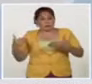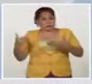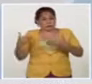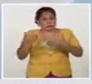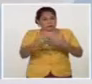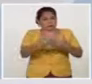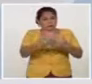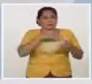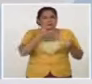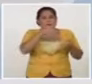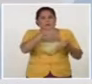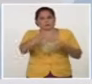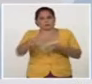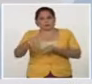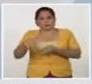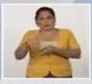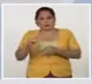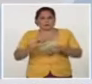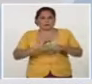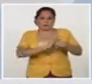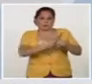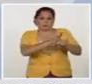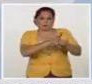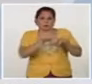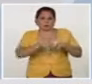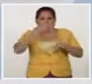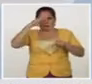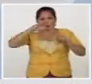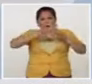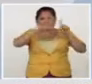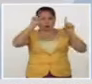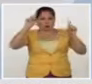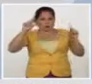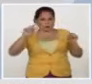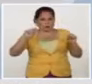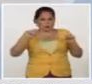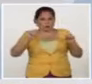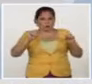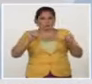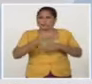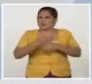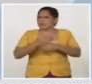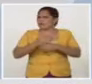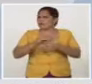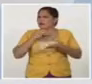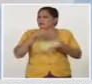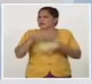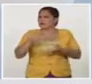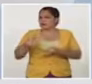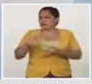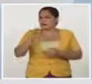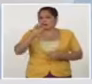fallecido con la enfermedad. Eso hace que la letalidad sea de un